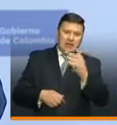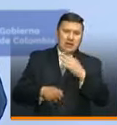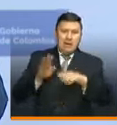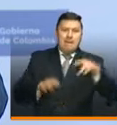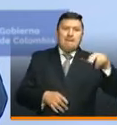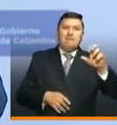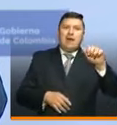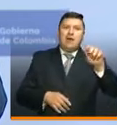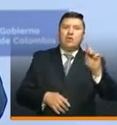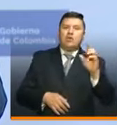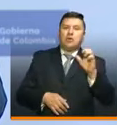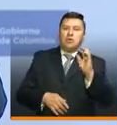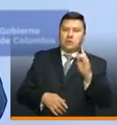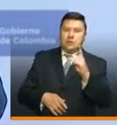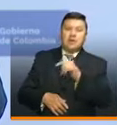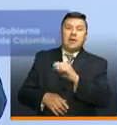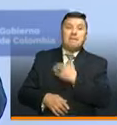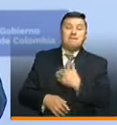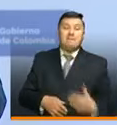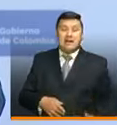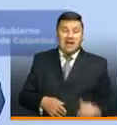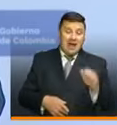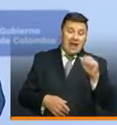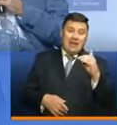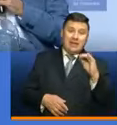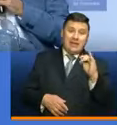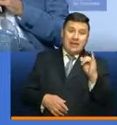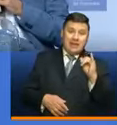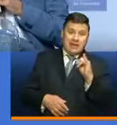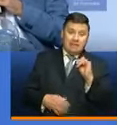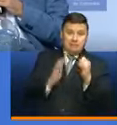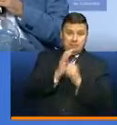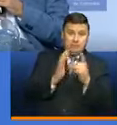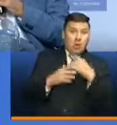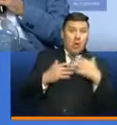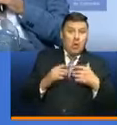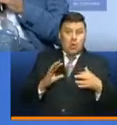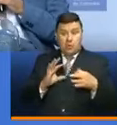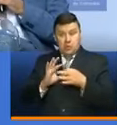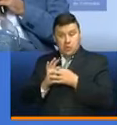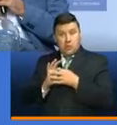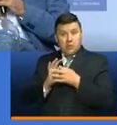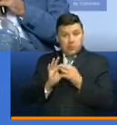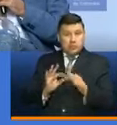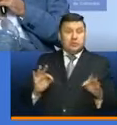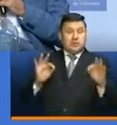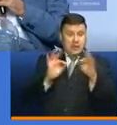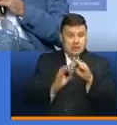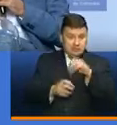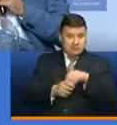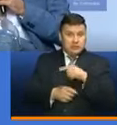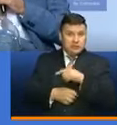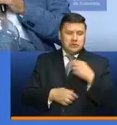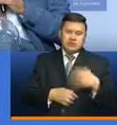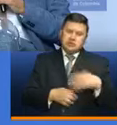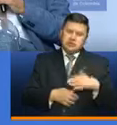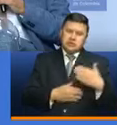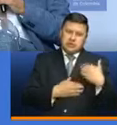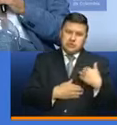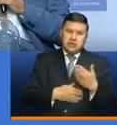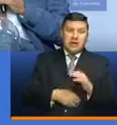PNUD, el presidente de la ANDI, Bruce McMaster, quien ha sido un aliado impresionante desde el primer momento,